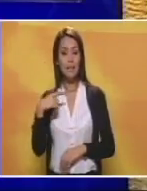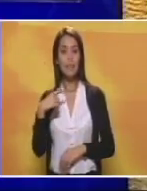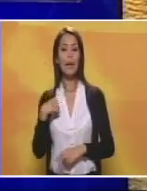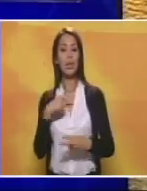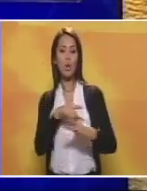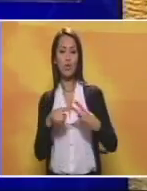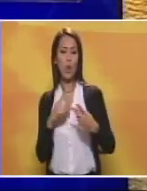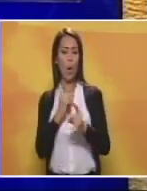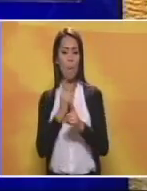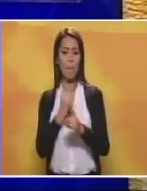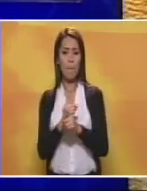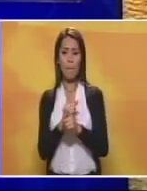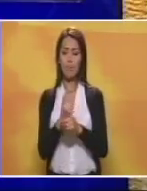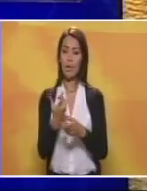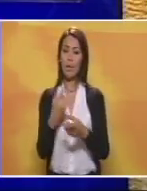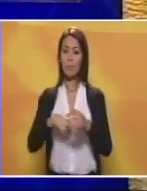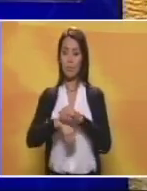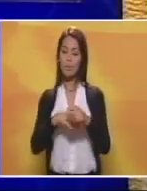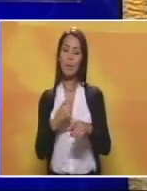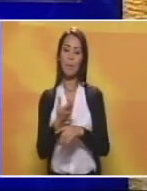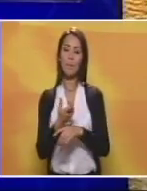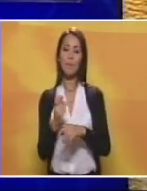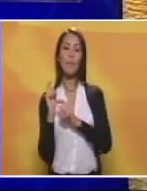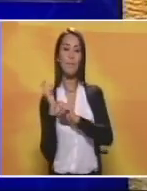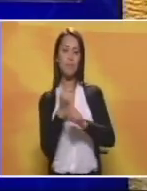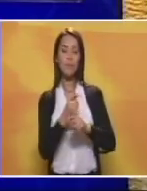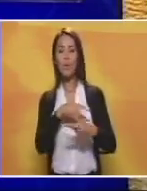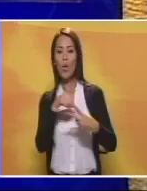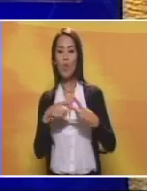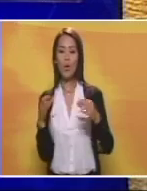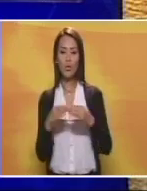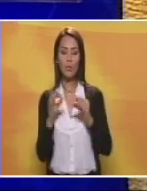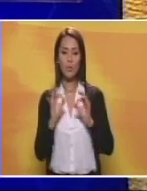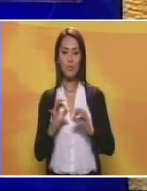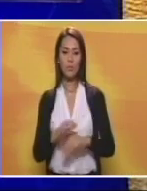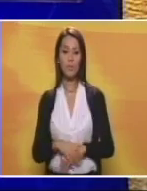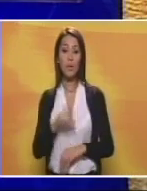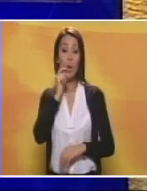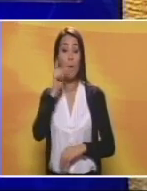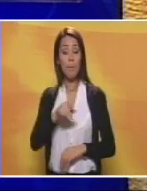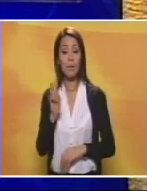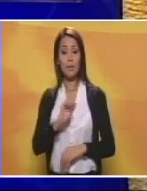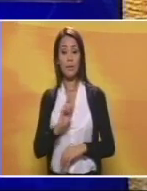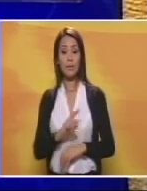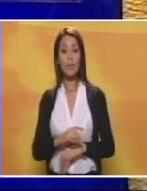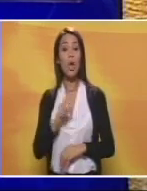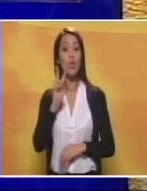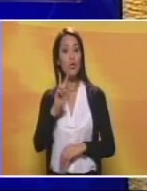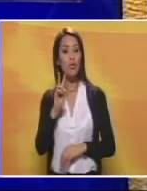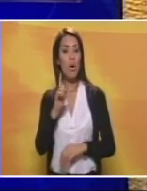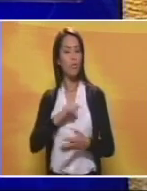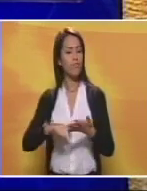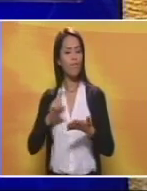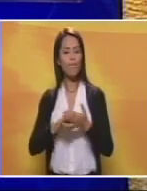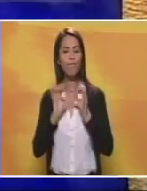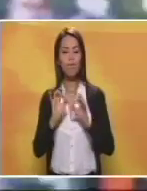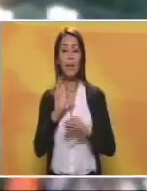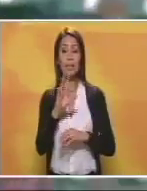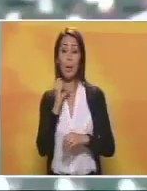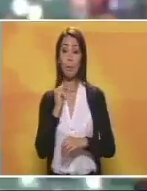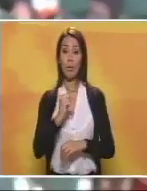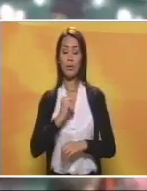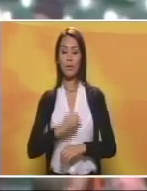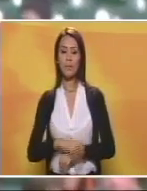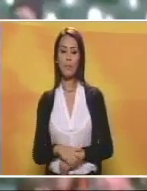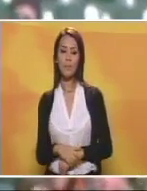doble jornada entre los Piratas de Pittsburgh y los Tigres de Detroit, el venezolano Felipe Rivero completó 2 salvamentos con 5 ponches.